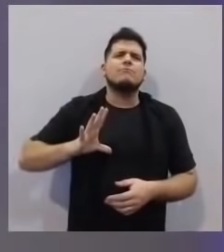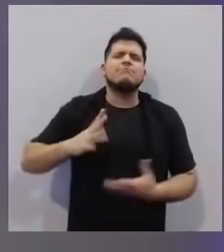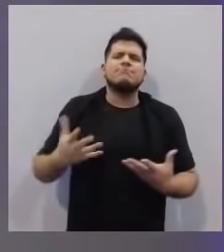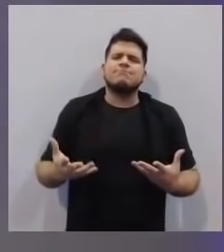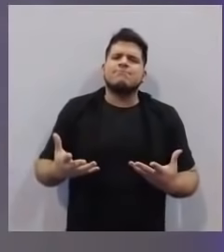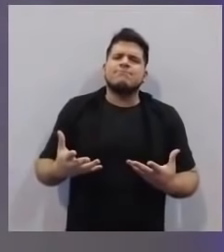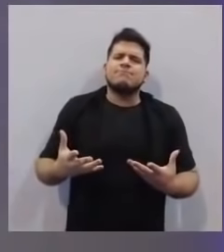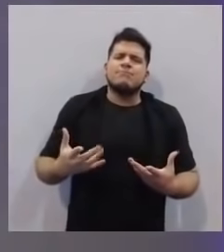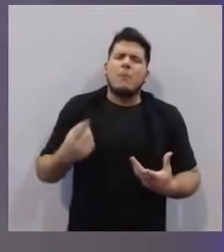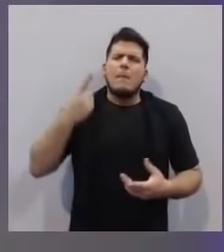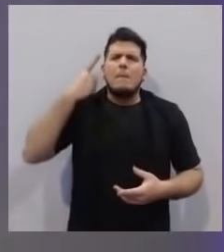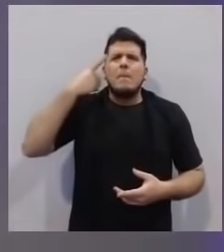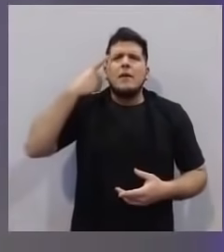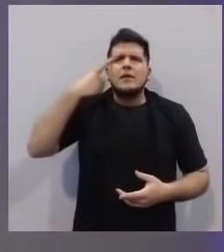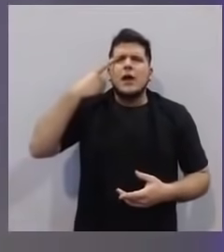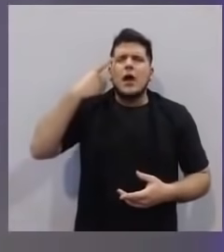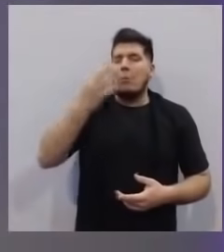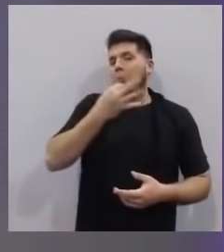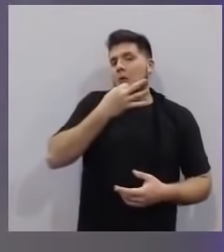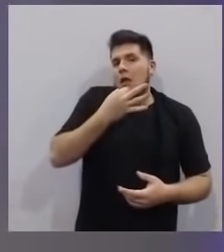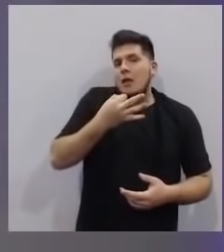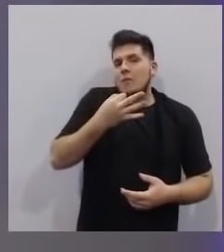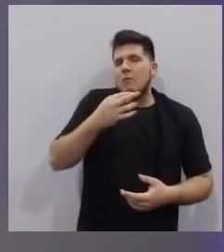disfrutas lo que te di